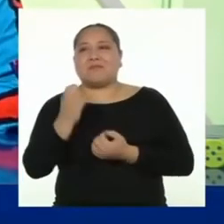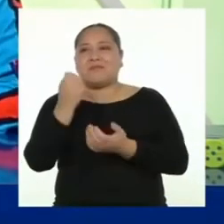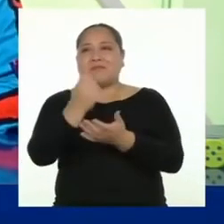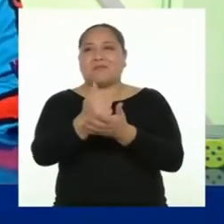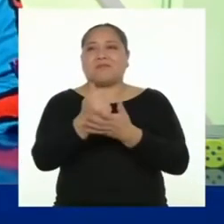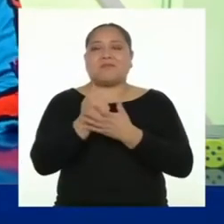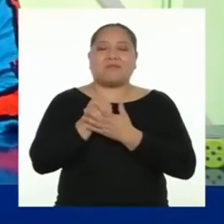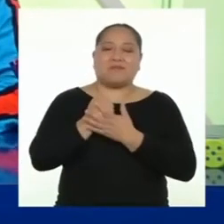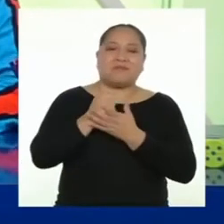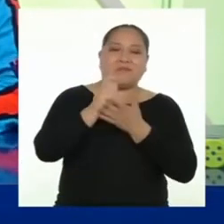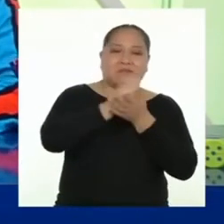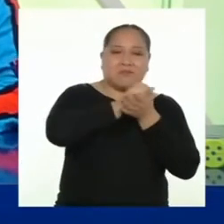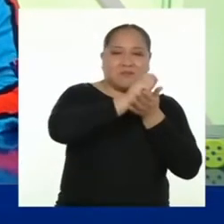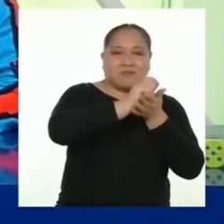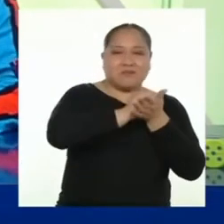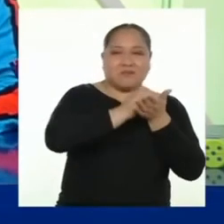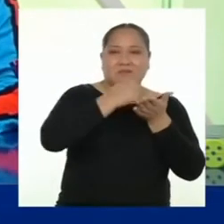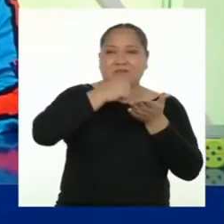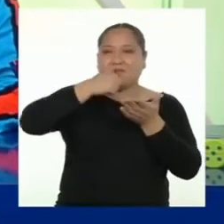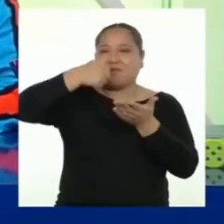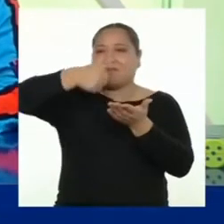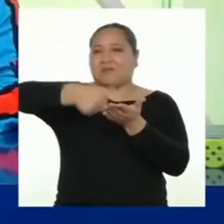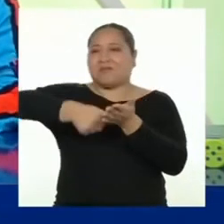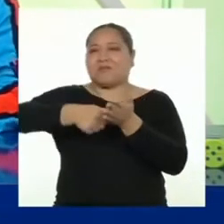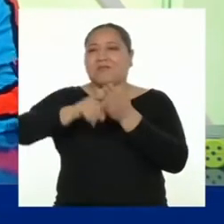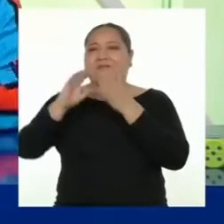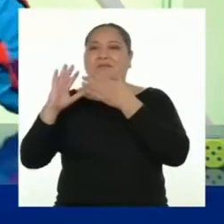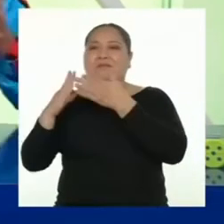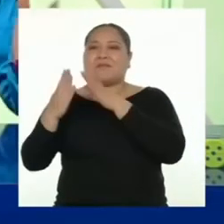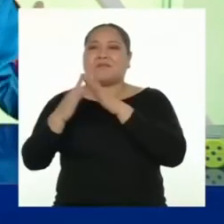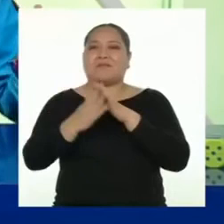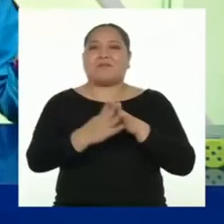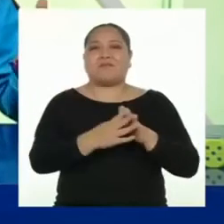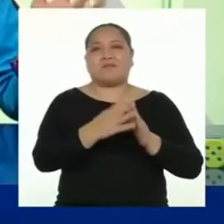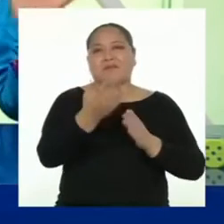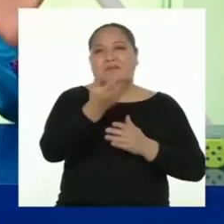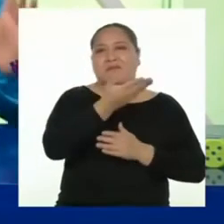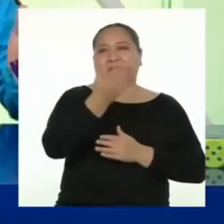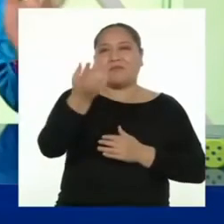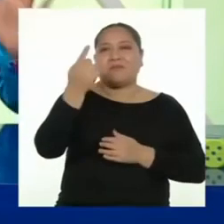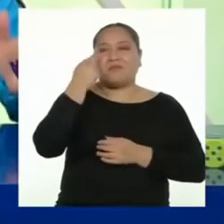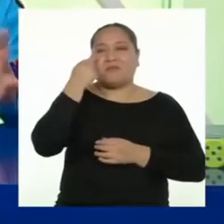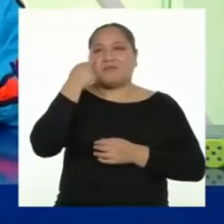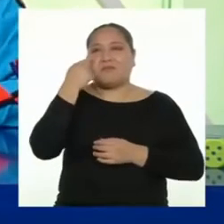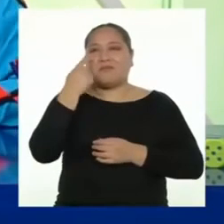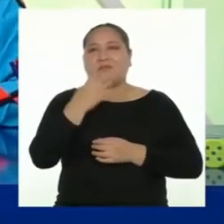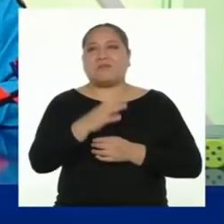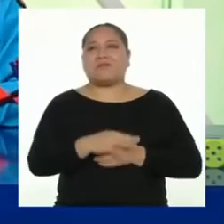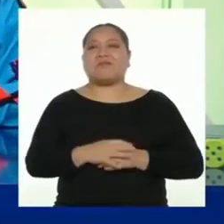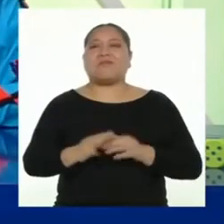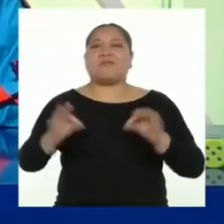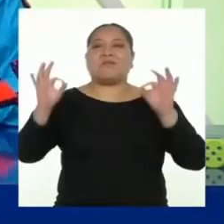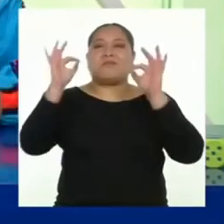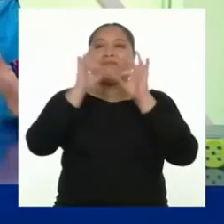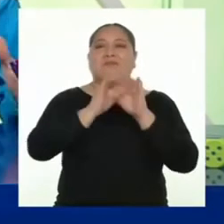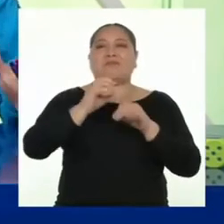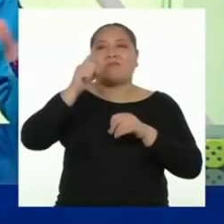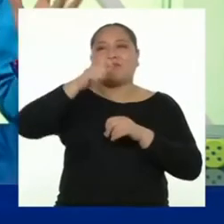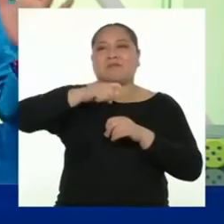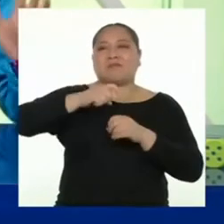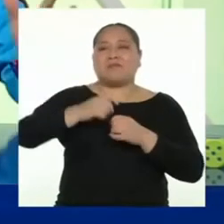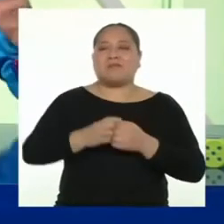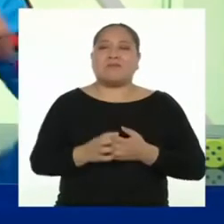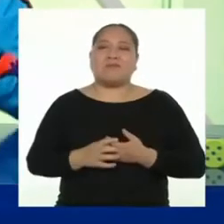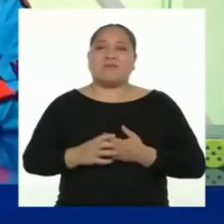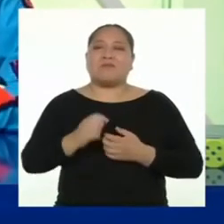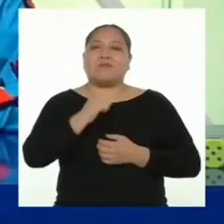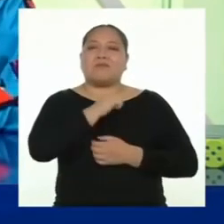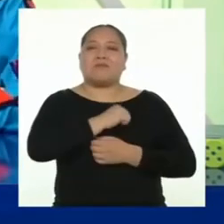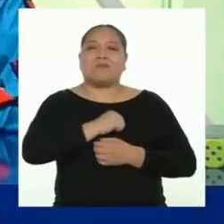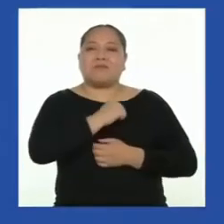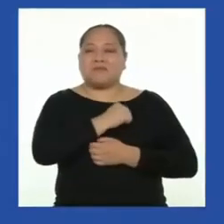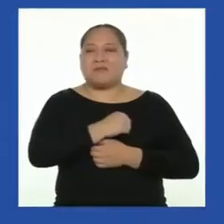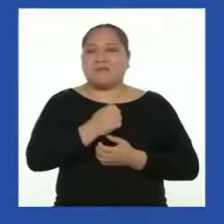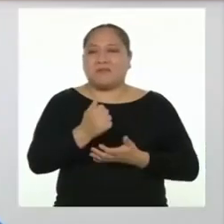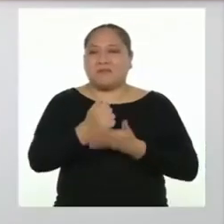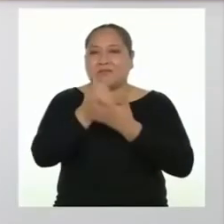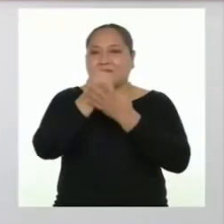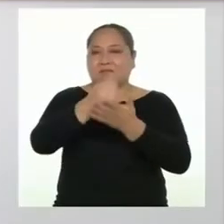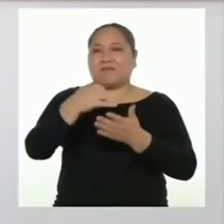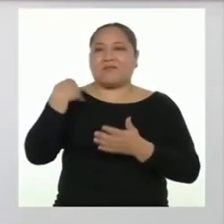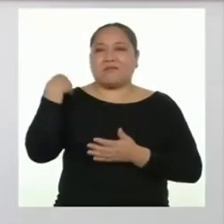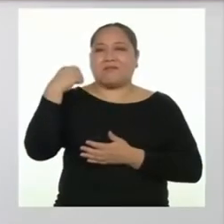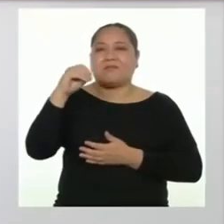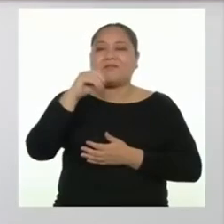nos ayudará a escribir la carta a la comunidad para dar a conocer la importancia y necesidad de actuar a favor del bienestar de las